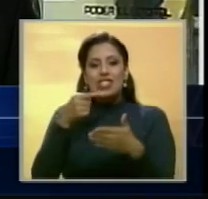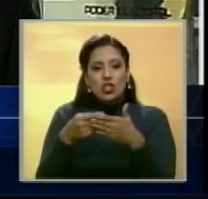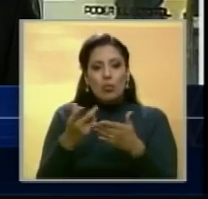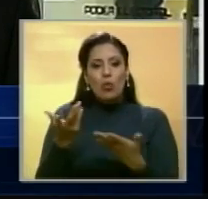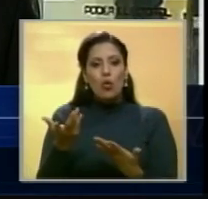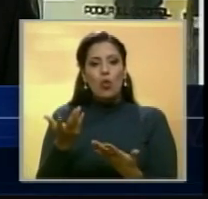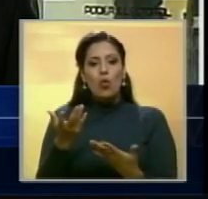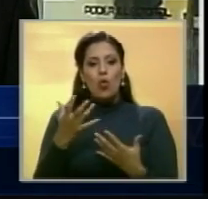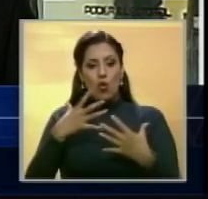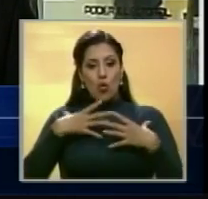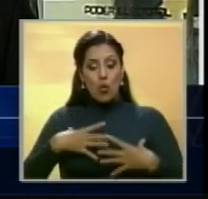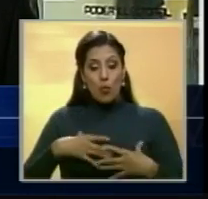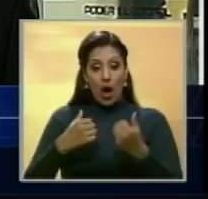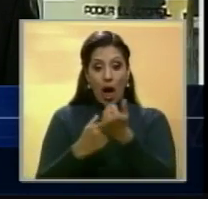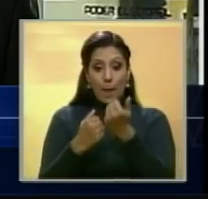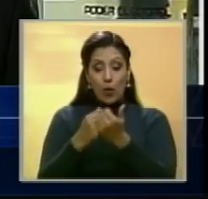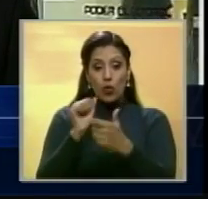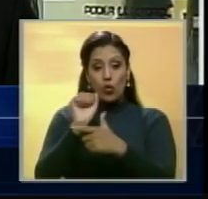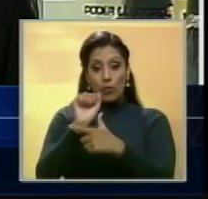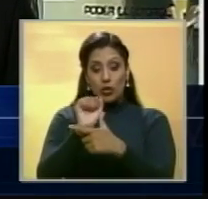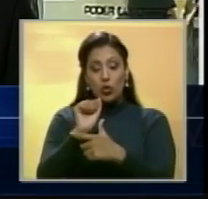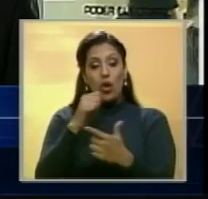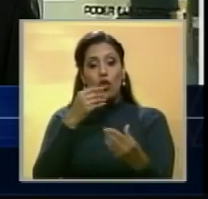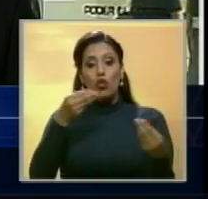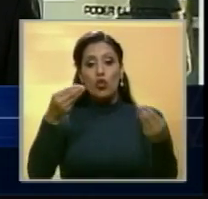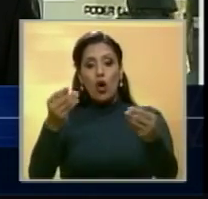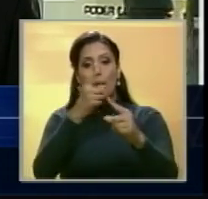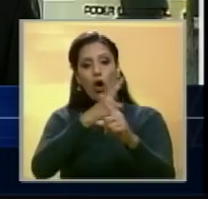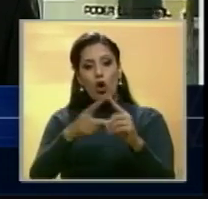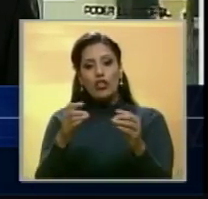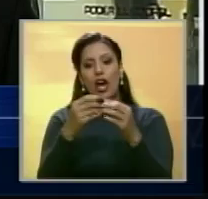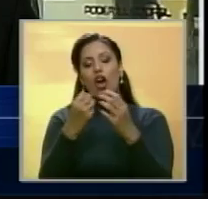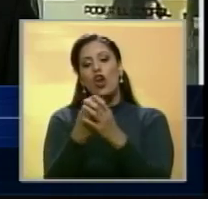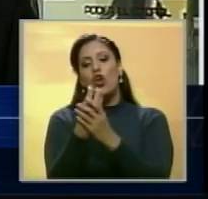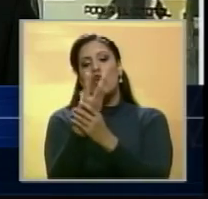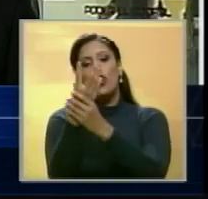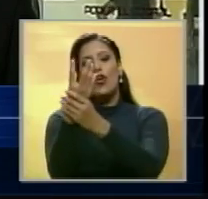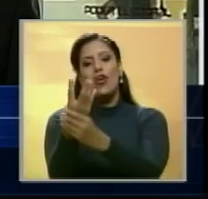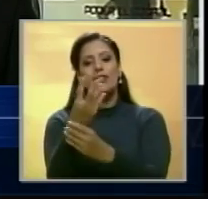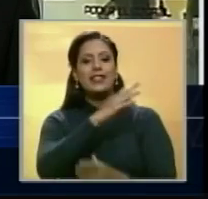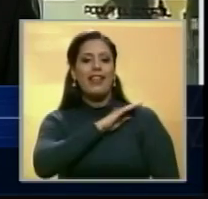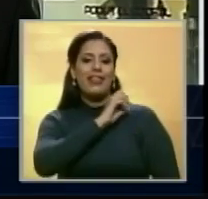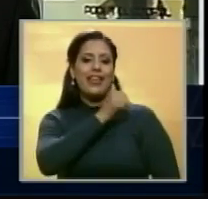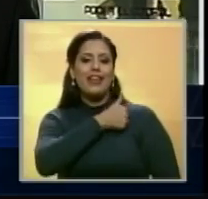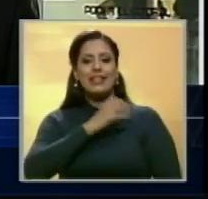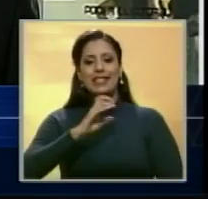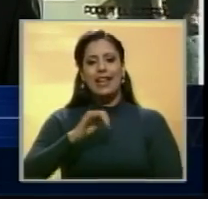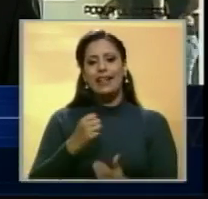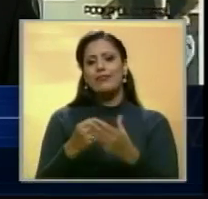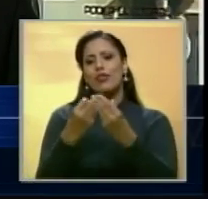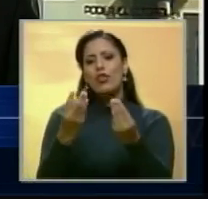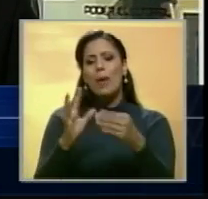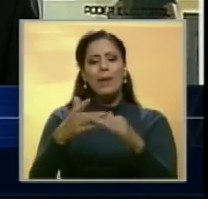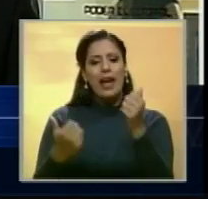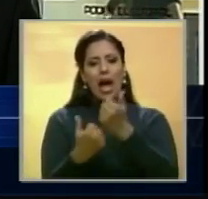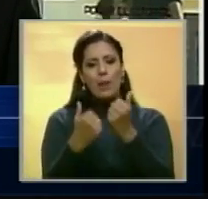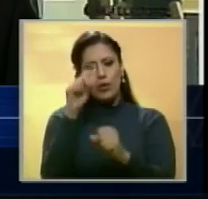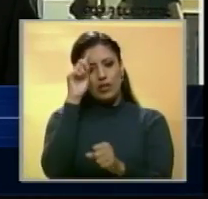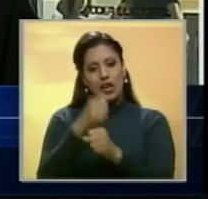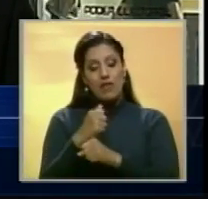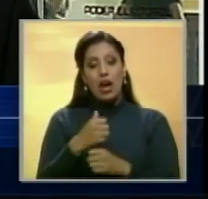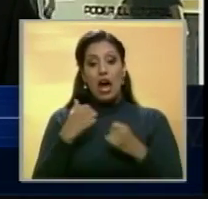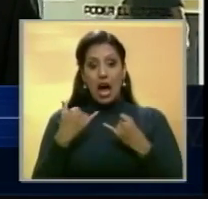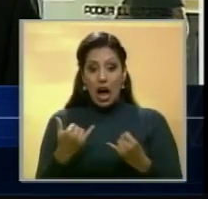identificados con el oficialismo, quienes vinieron a entregarle un ramo de rosas a las rectoras del CNE en apoyo a su gestión.